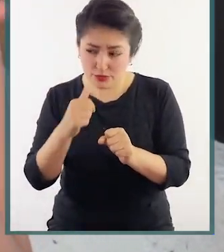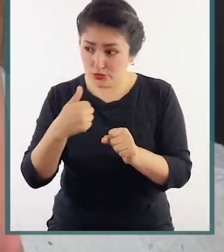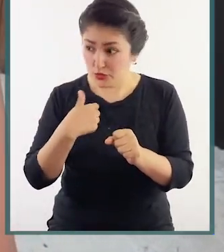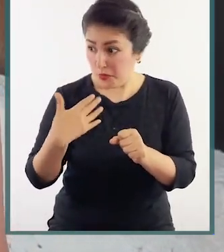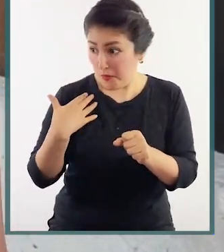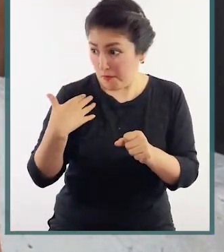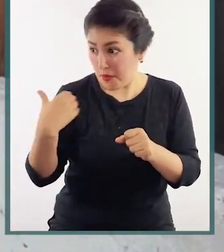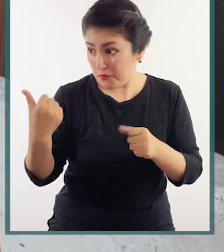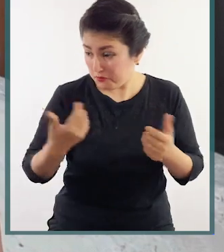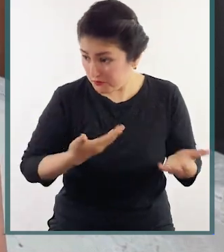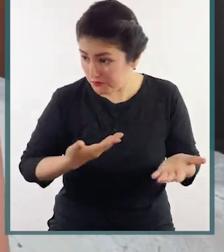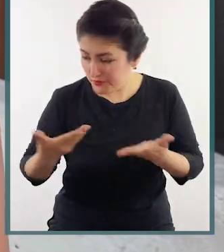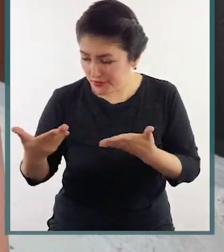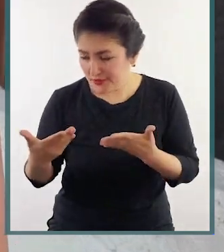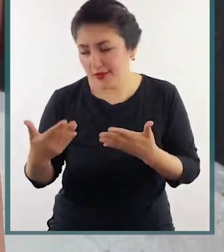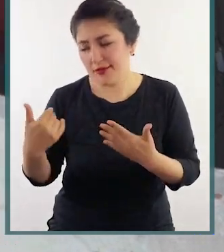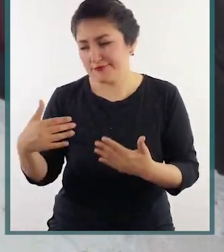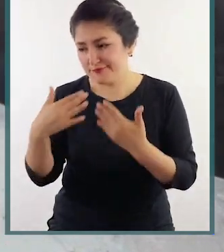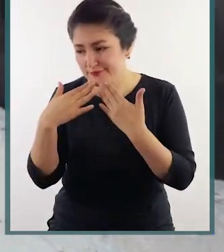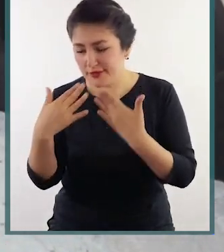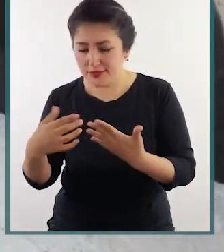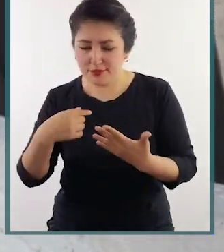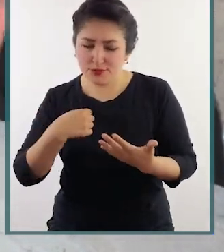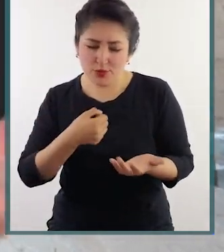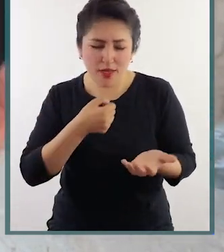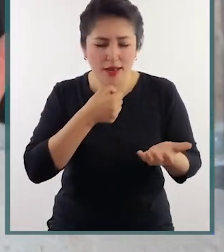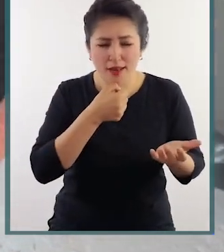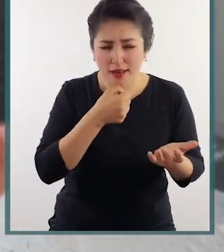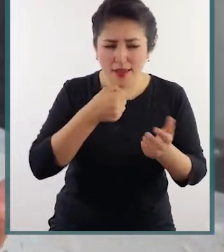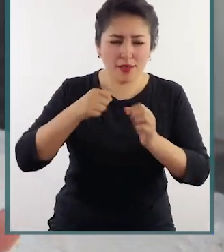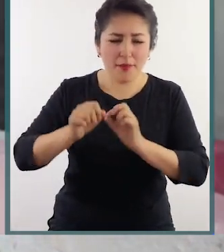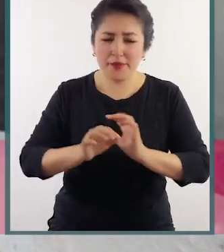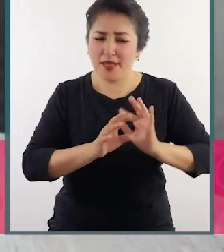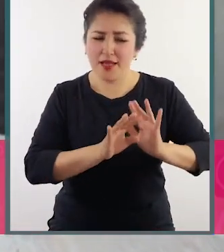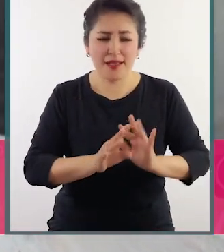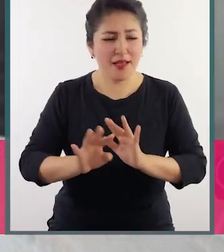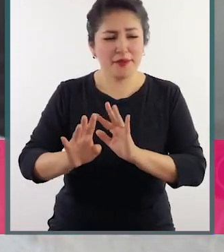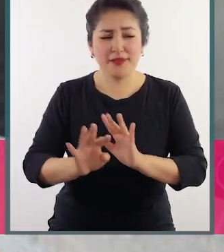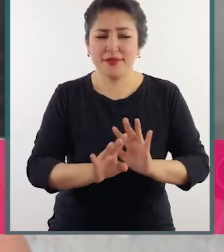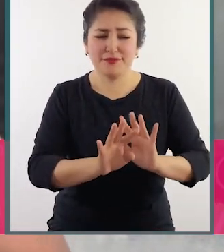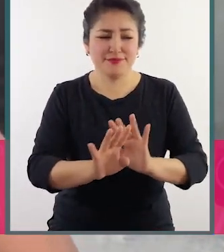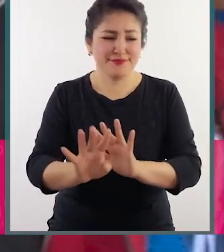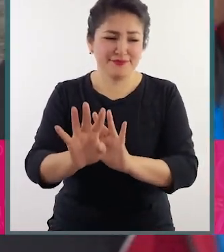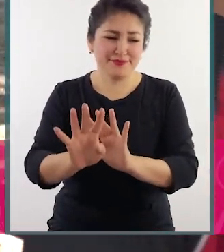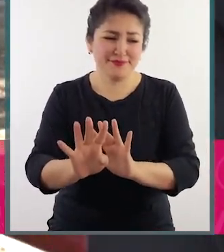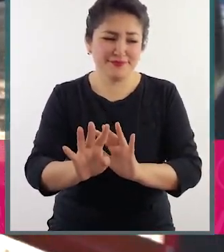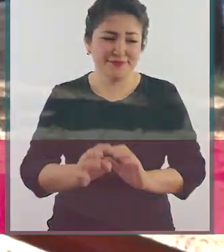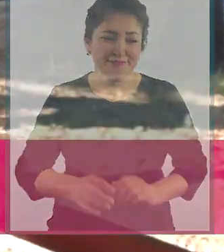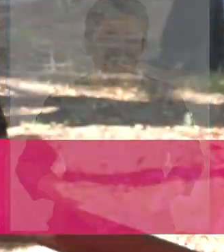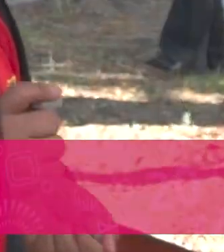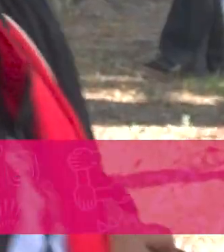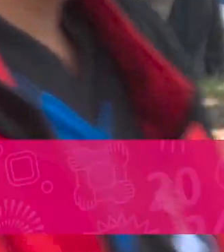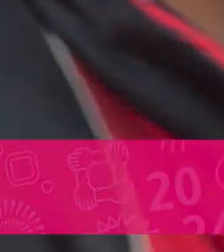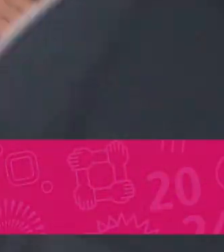acepté encantada esta invitación de Chirapac para compartir una caminata cantada a la usanza mapuche.